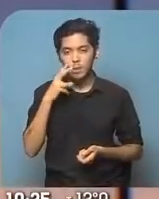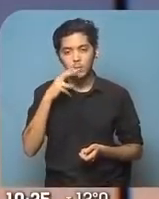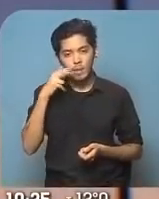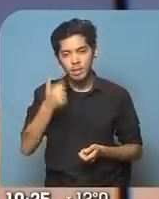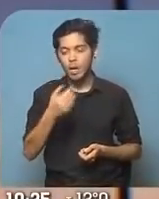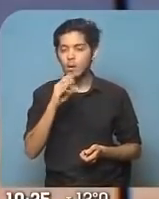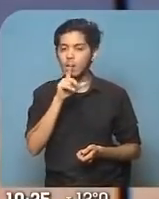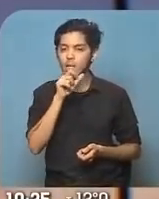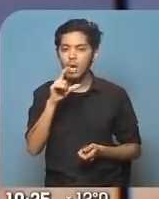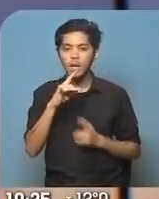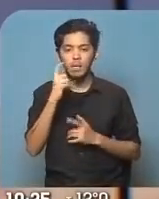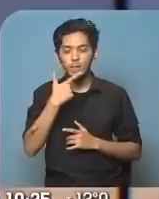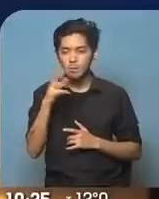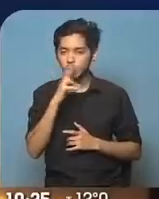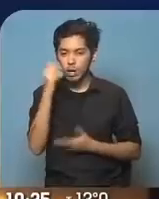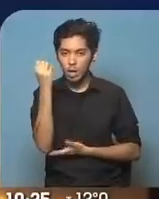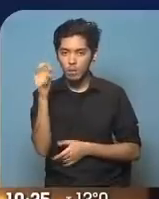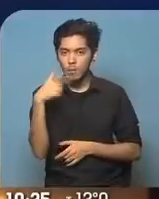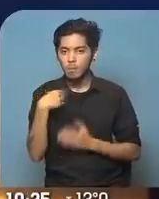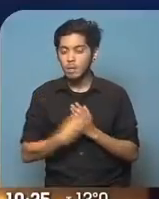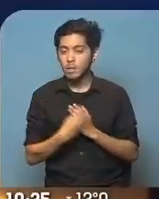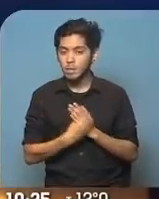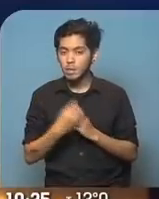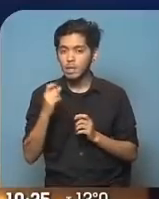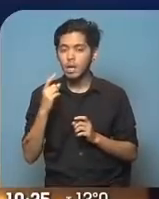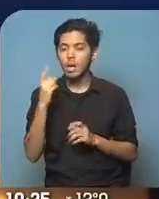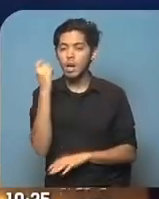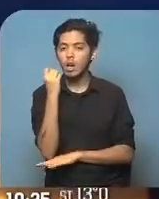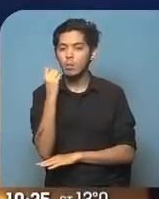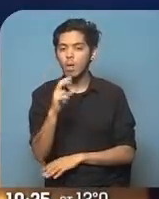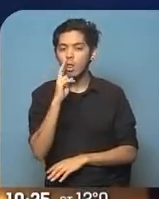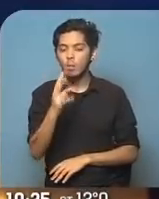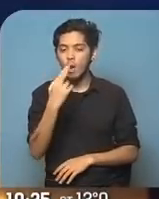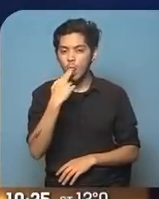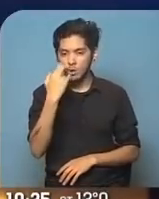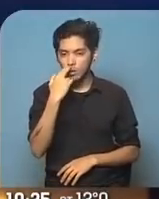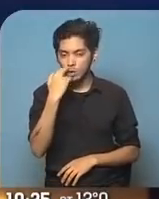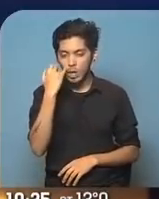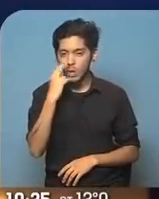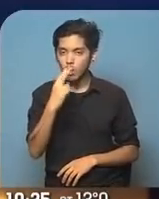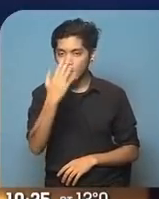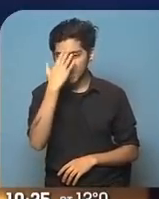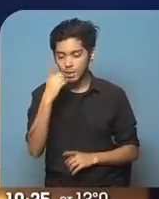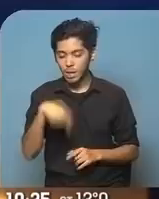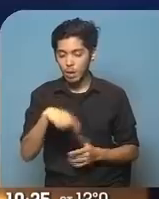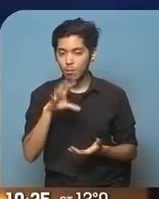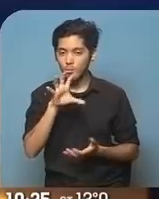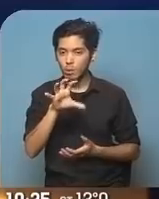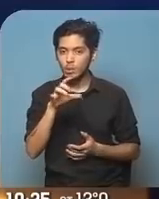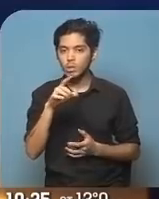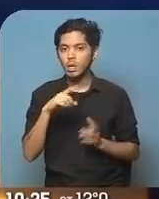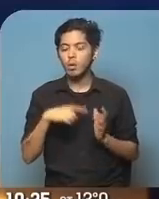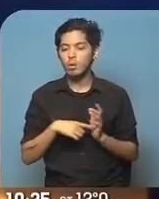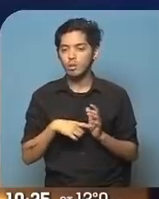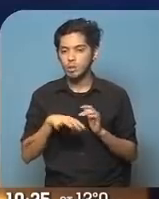que es economista que fue ministro de economía desde el año 2011 al 2015 en la provincia de buenos aires con el gobierno de daniel scioli